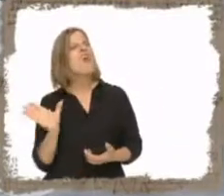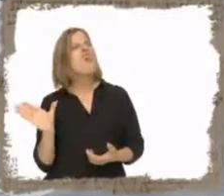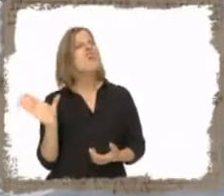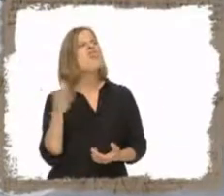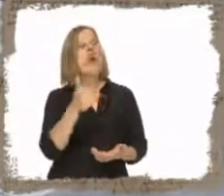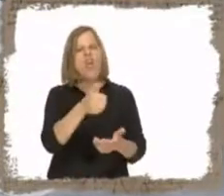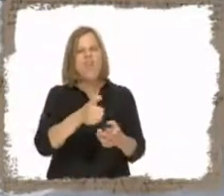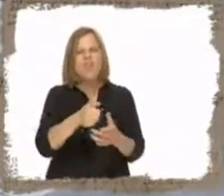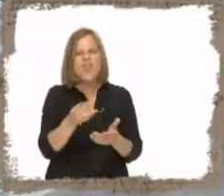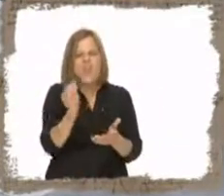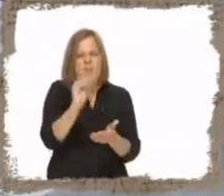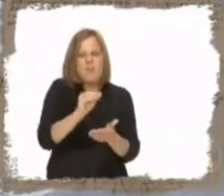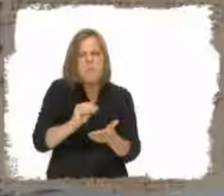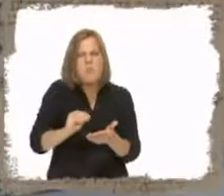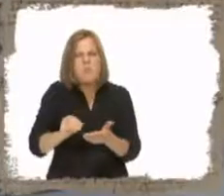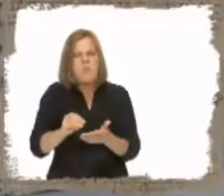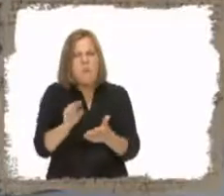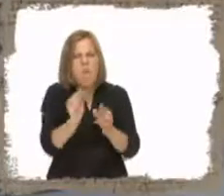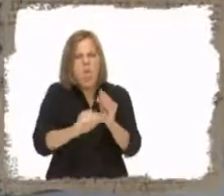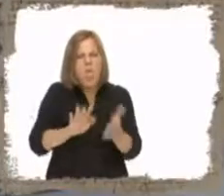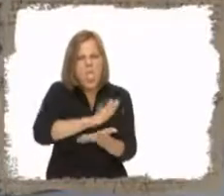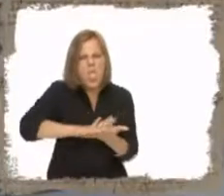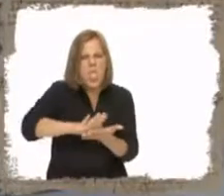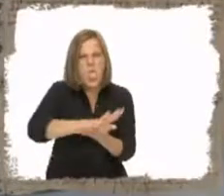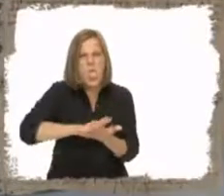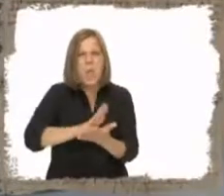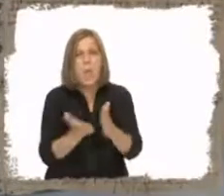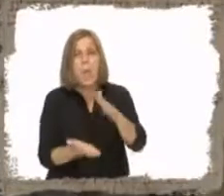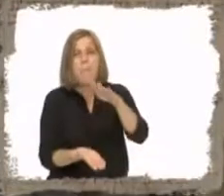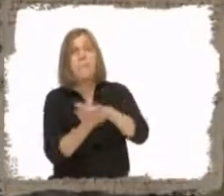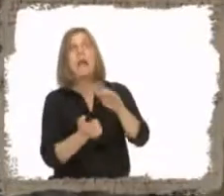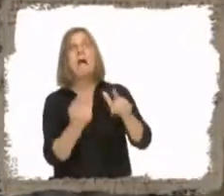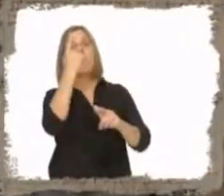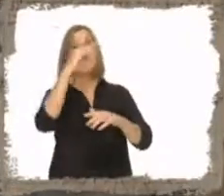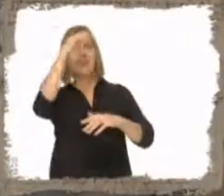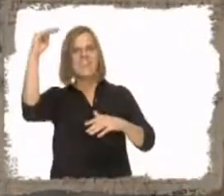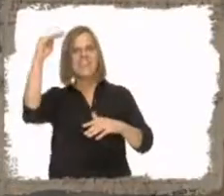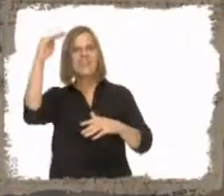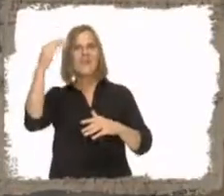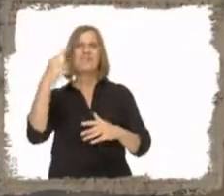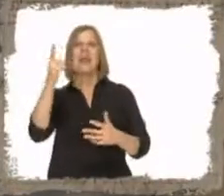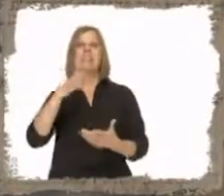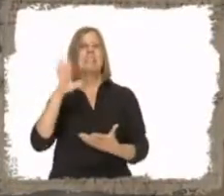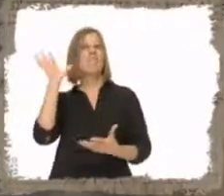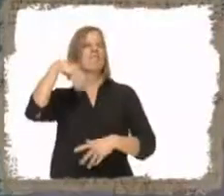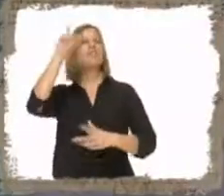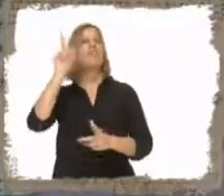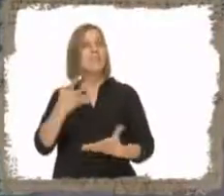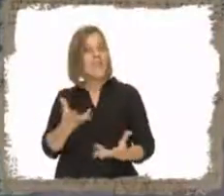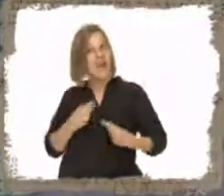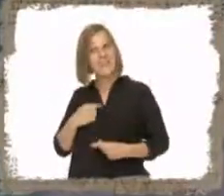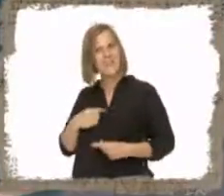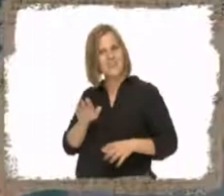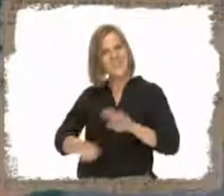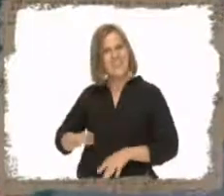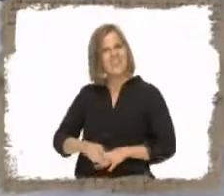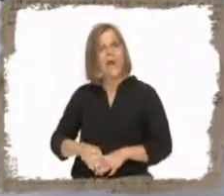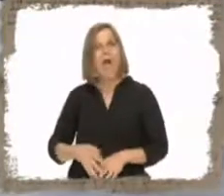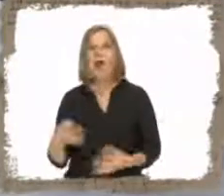engrudamos todo el celular a Camila y se lo pegamos en el techo para ver si lo suelta un ratito y nos ayuda a ordenar. ¡Buenísima